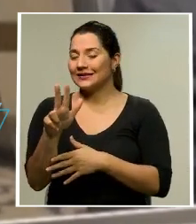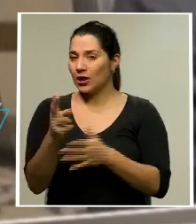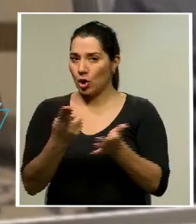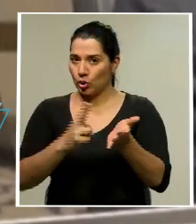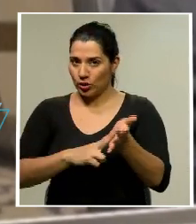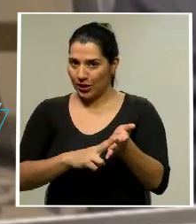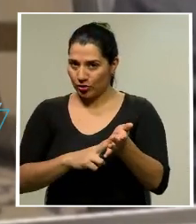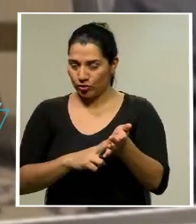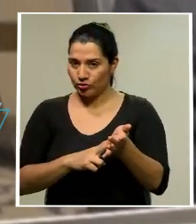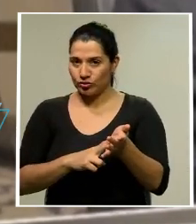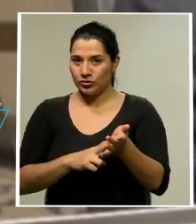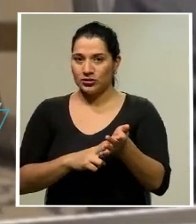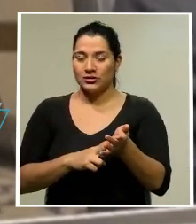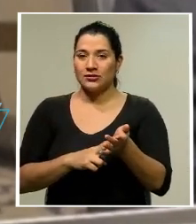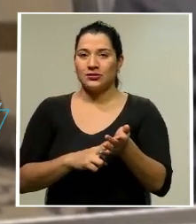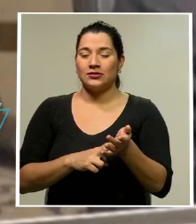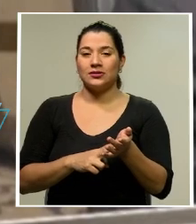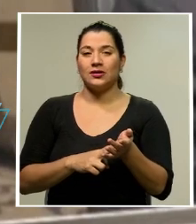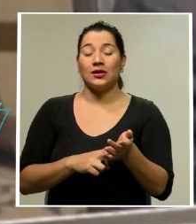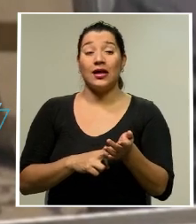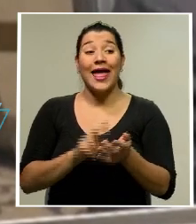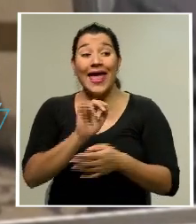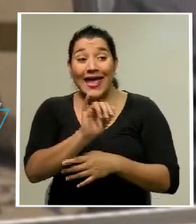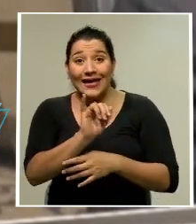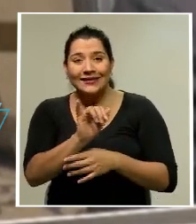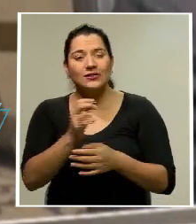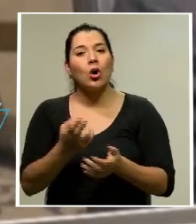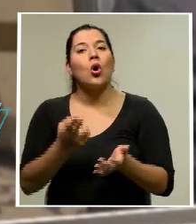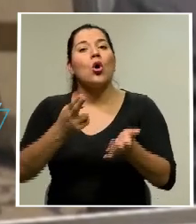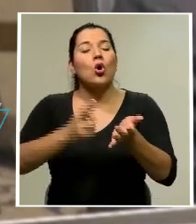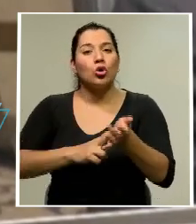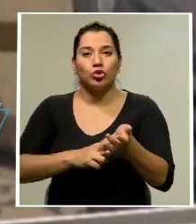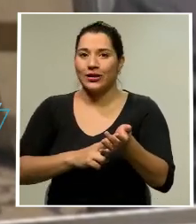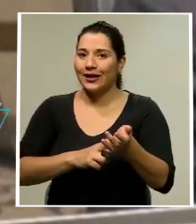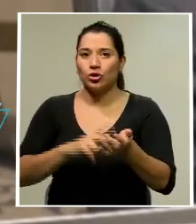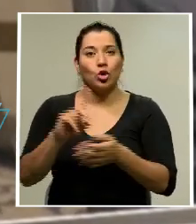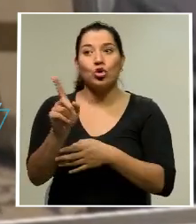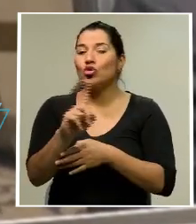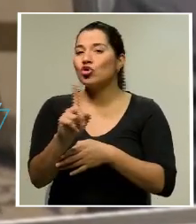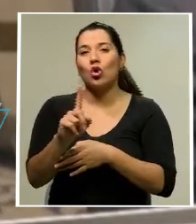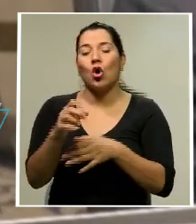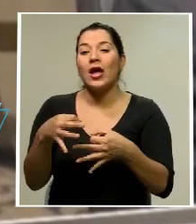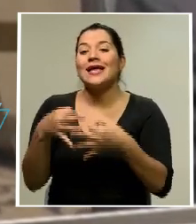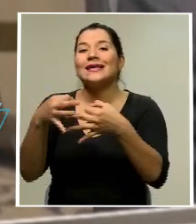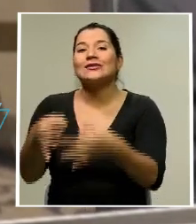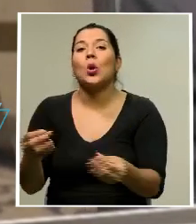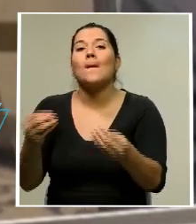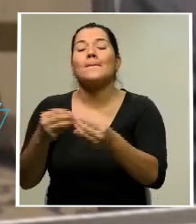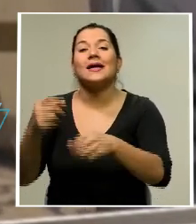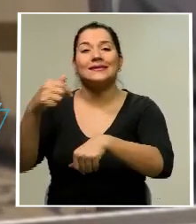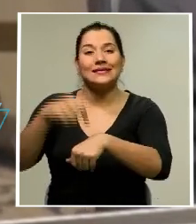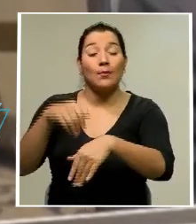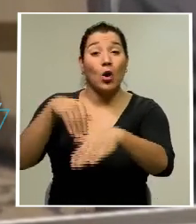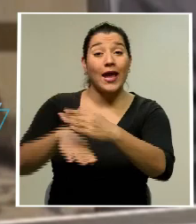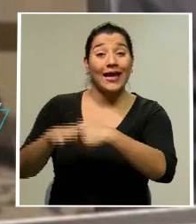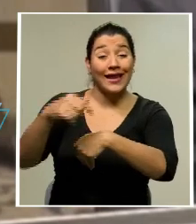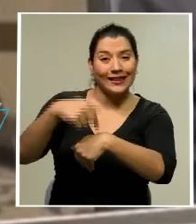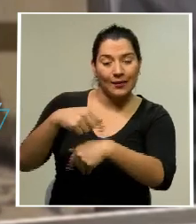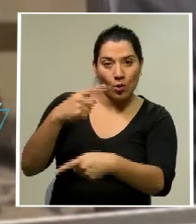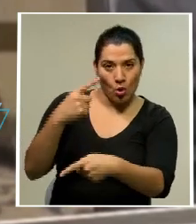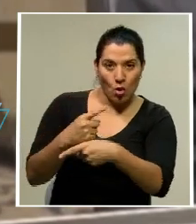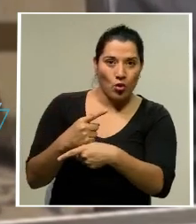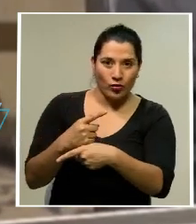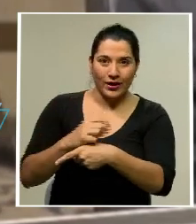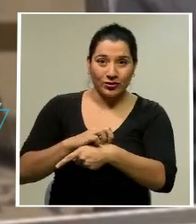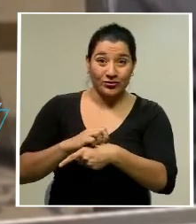no se adjudicaron, no se readjudicaron cuando podría haber la administración haberlo hecho. O sea, un plazo muy largo de espera